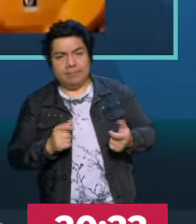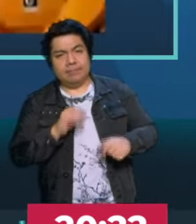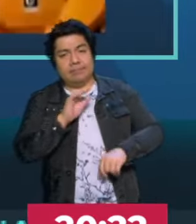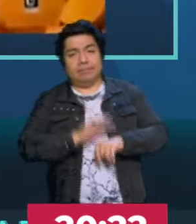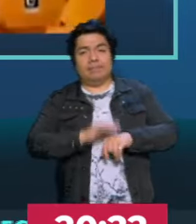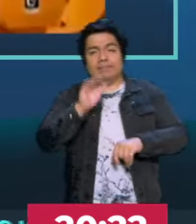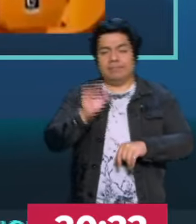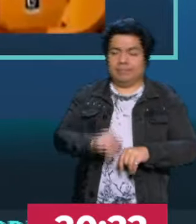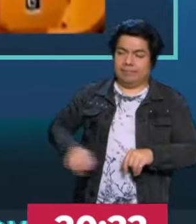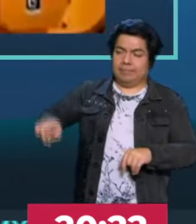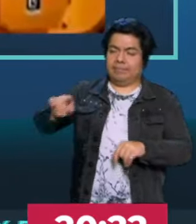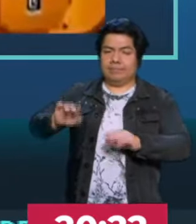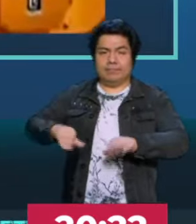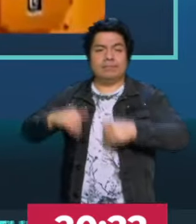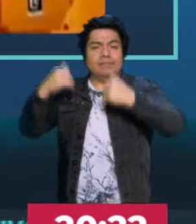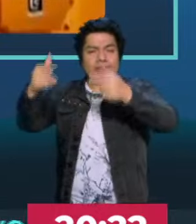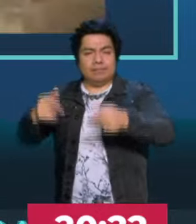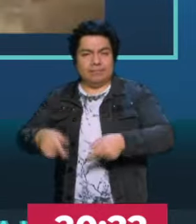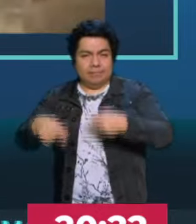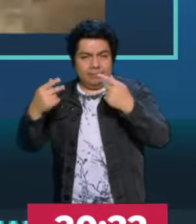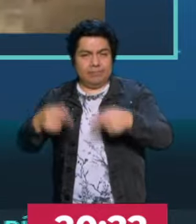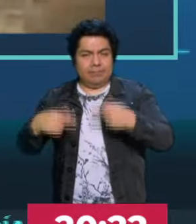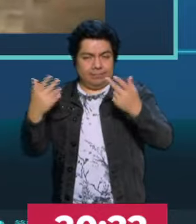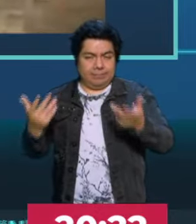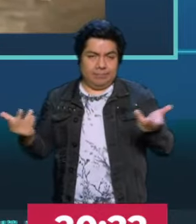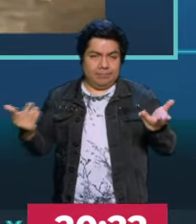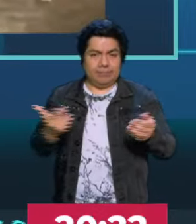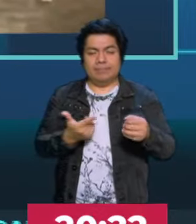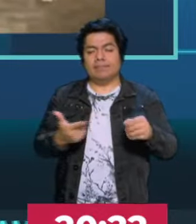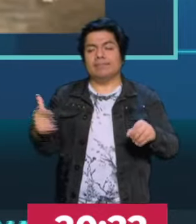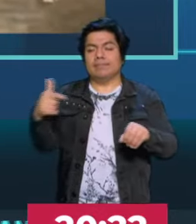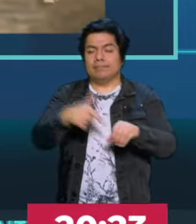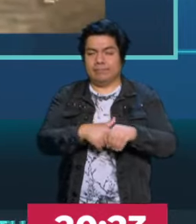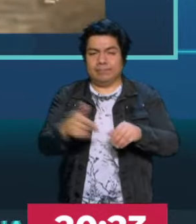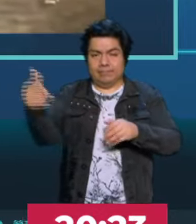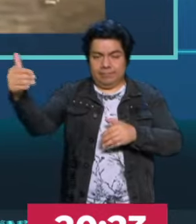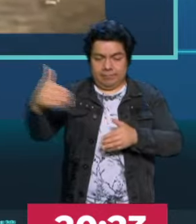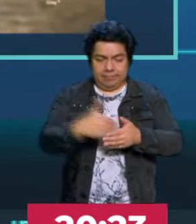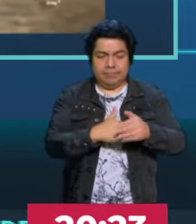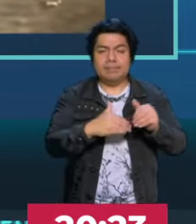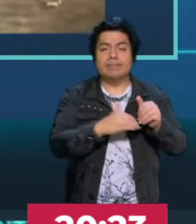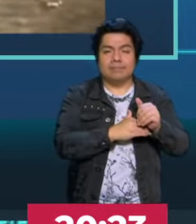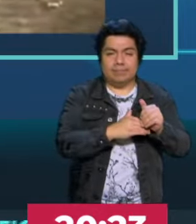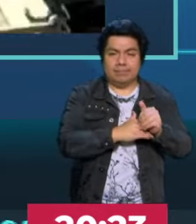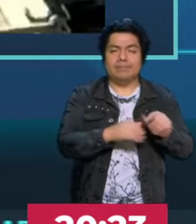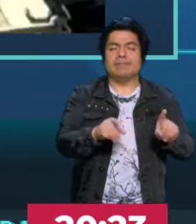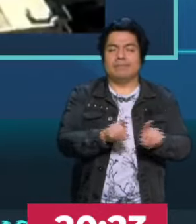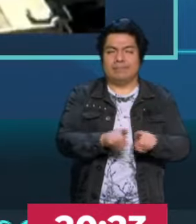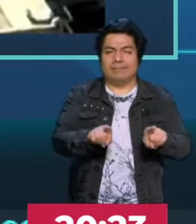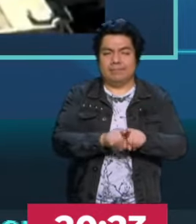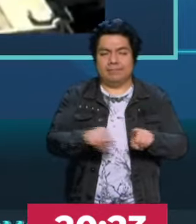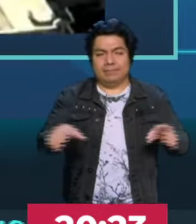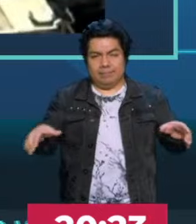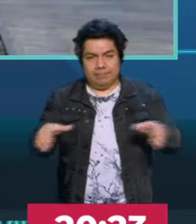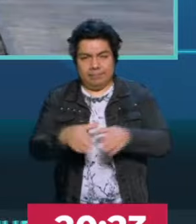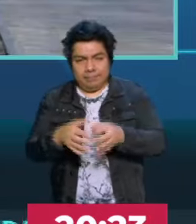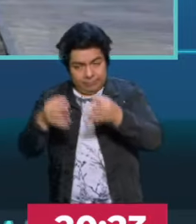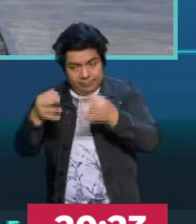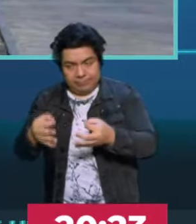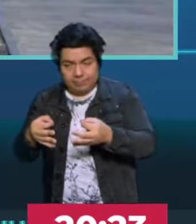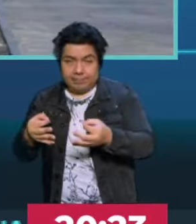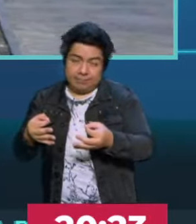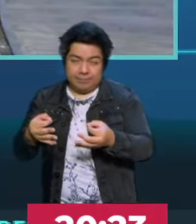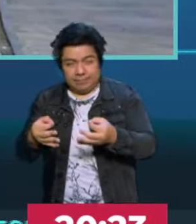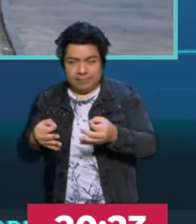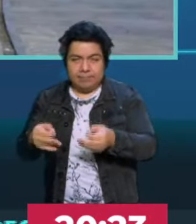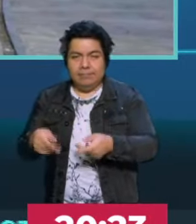se coloca en el mercado. Este tipo de combustible que entra de contrabando también entra al mercado formal, digamos, es